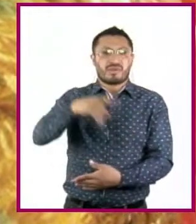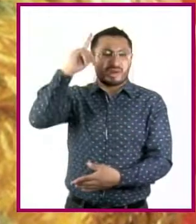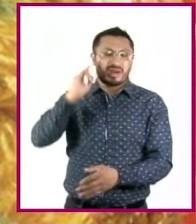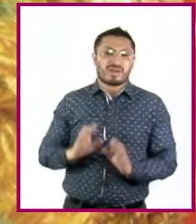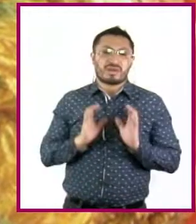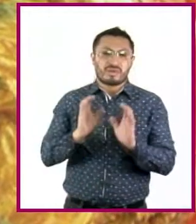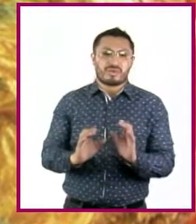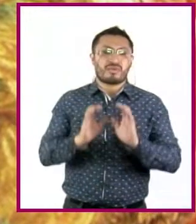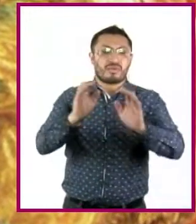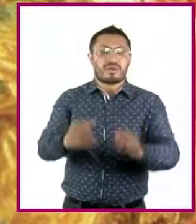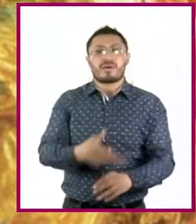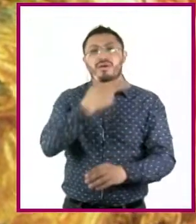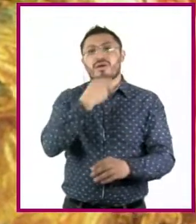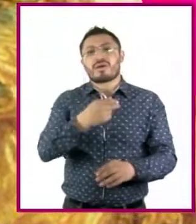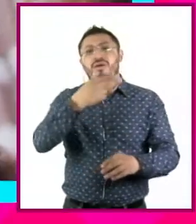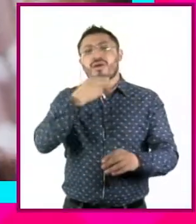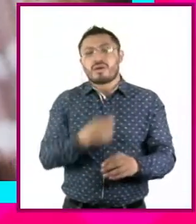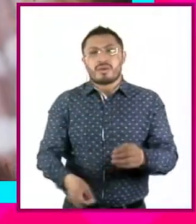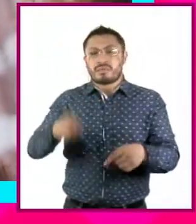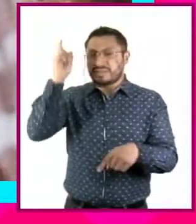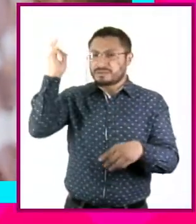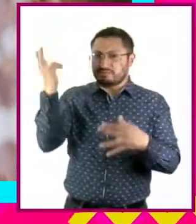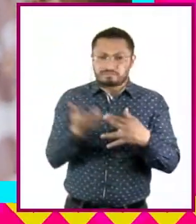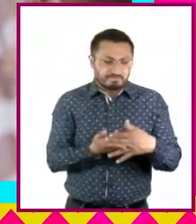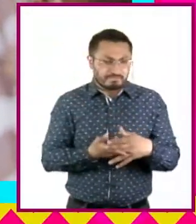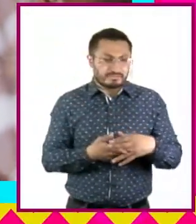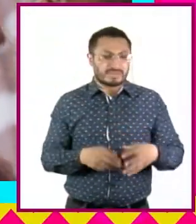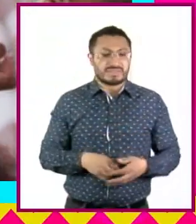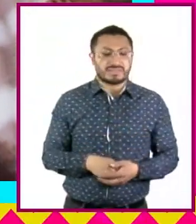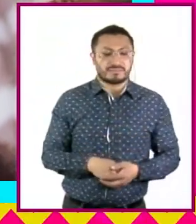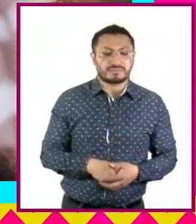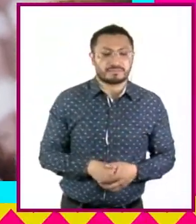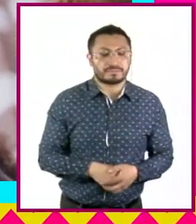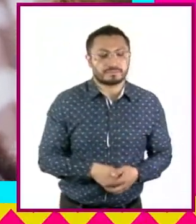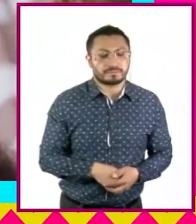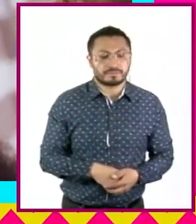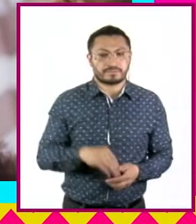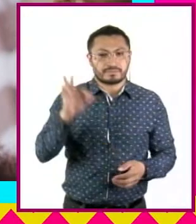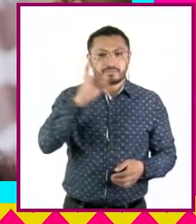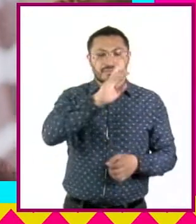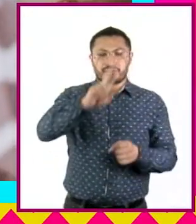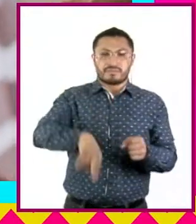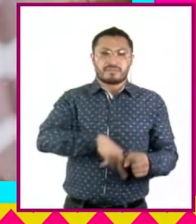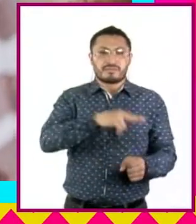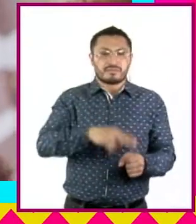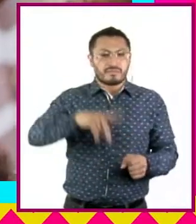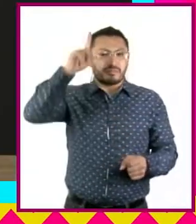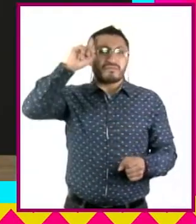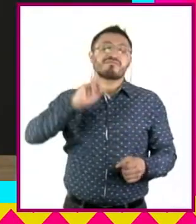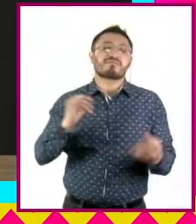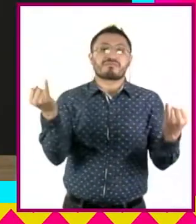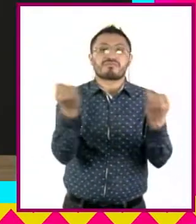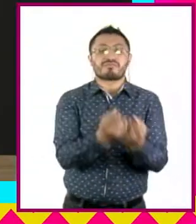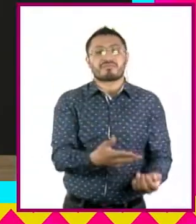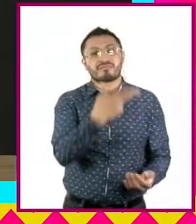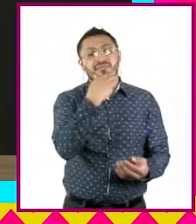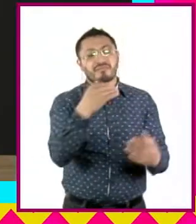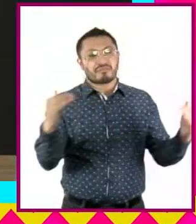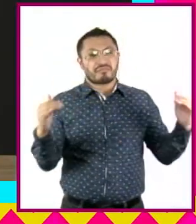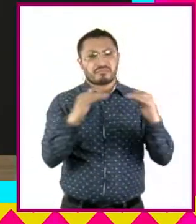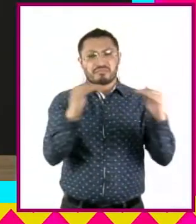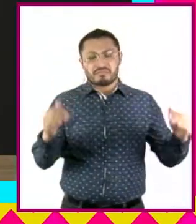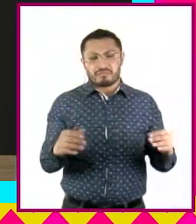los varones a los que habían parido. Si por naturaleza las mujeres fueran iguales a los hombres y se